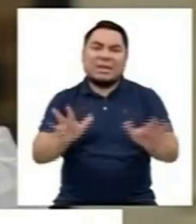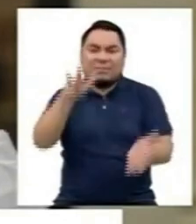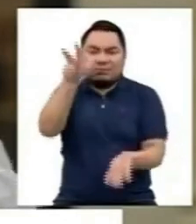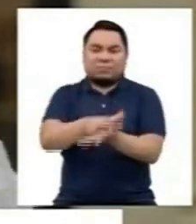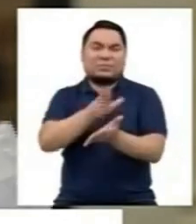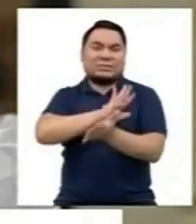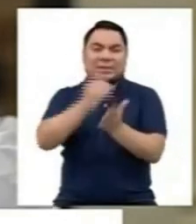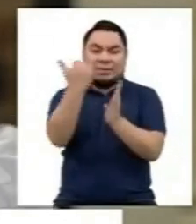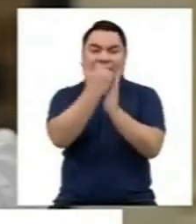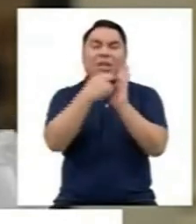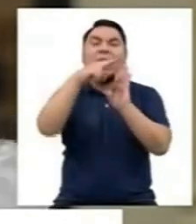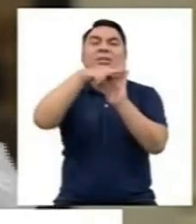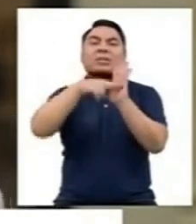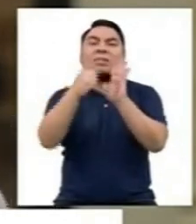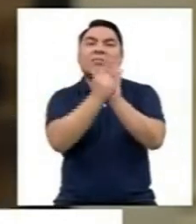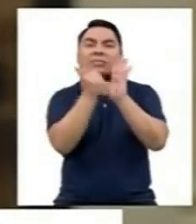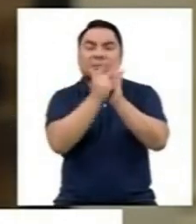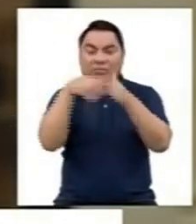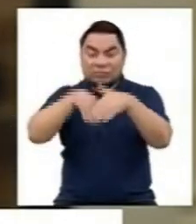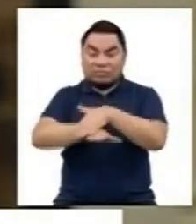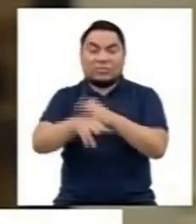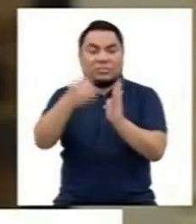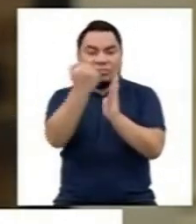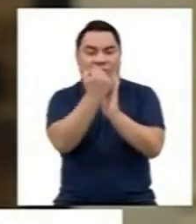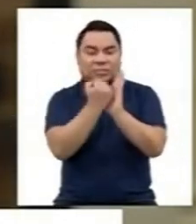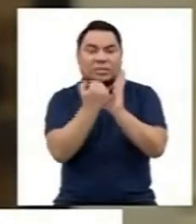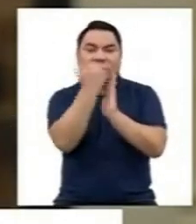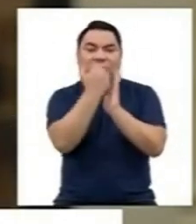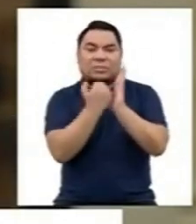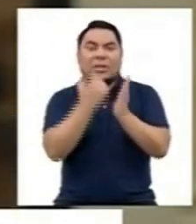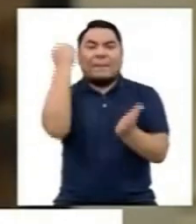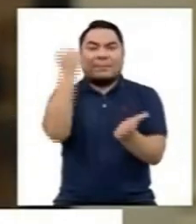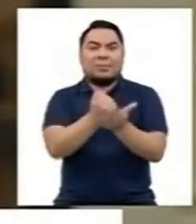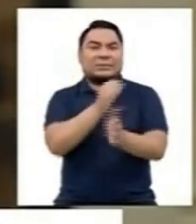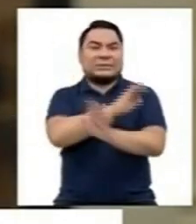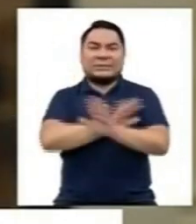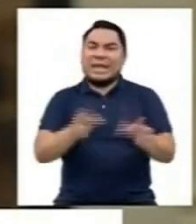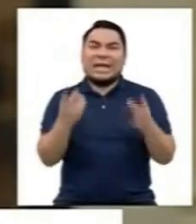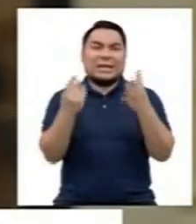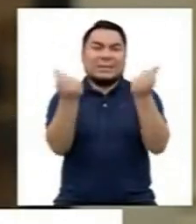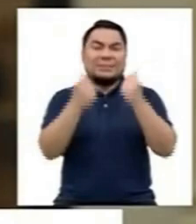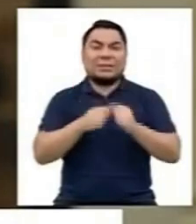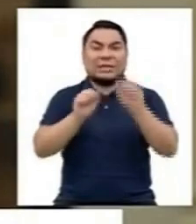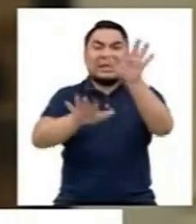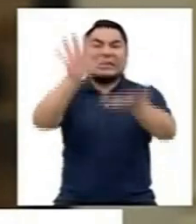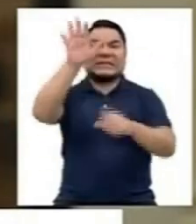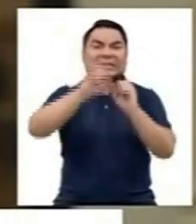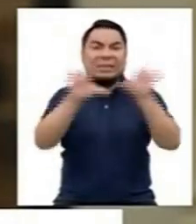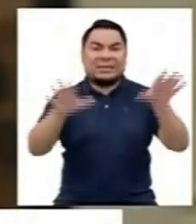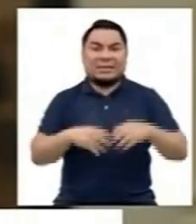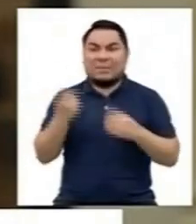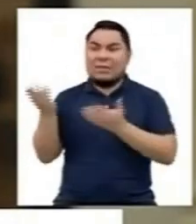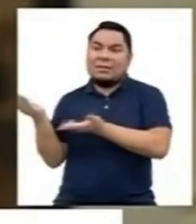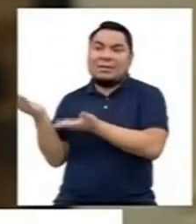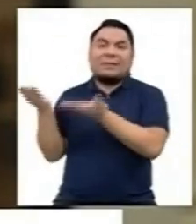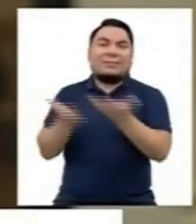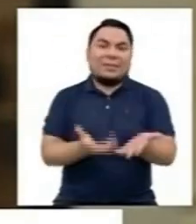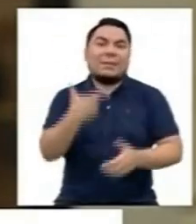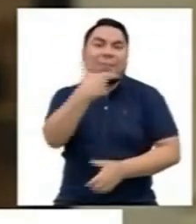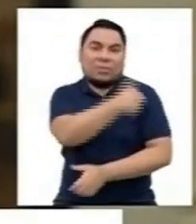ha sido distribuir en las municipalidades. Y precisamente sus opositores han aprovechado todo este tema para tratar